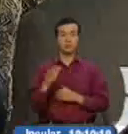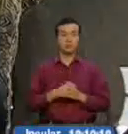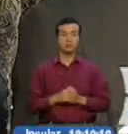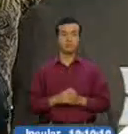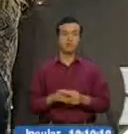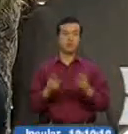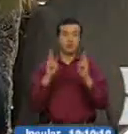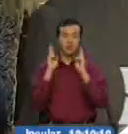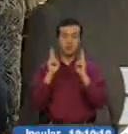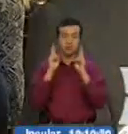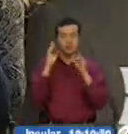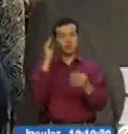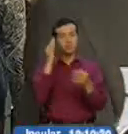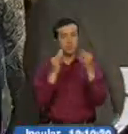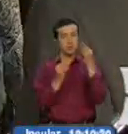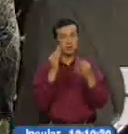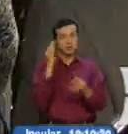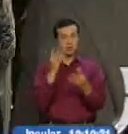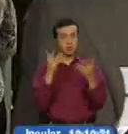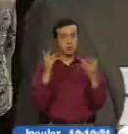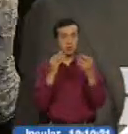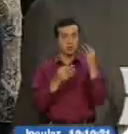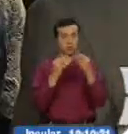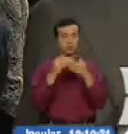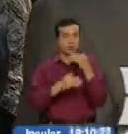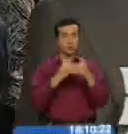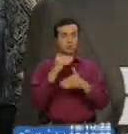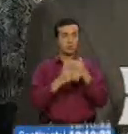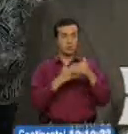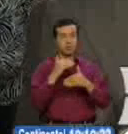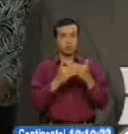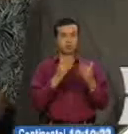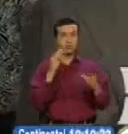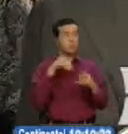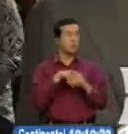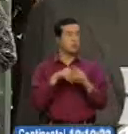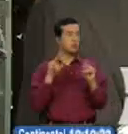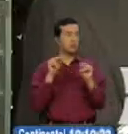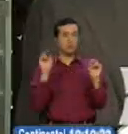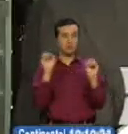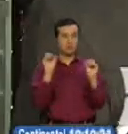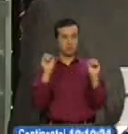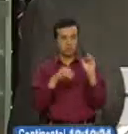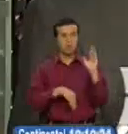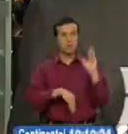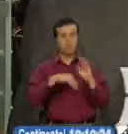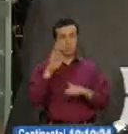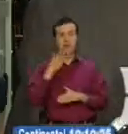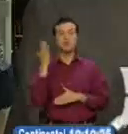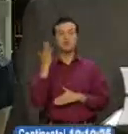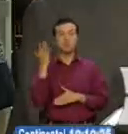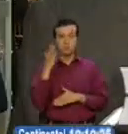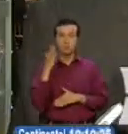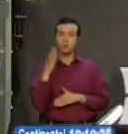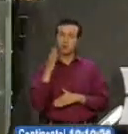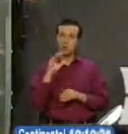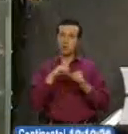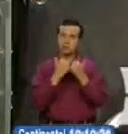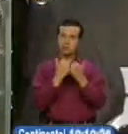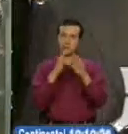Aspiro que este juicio, que este proceso no se archive y llegue al pleno para un